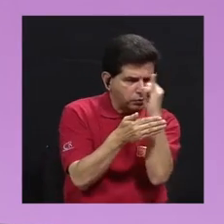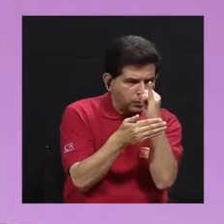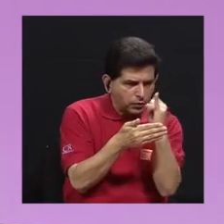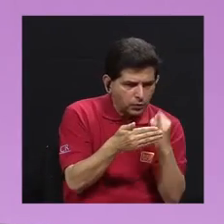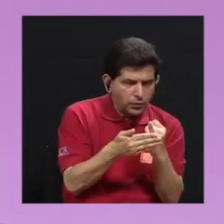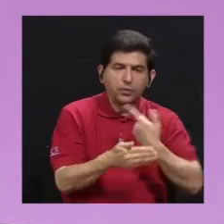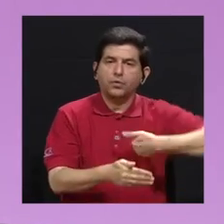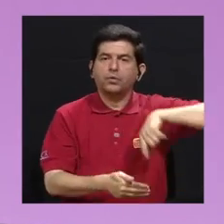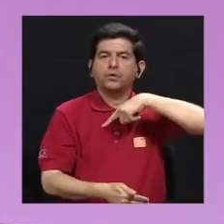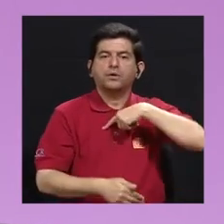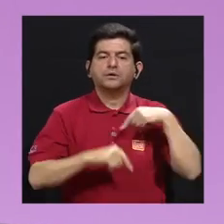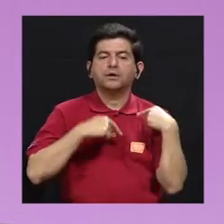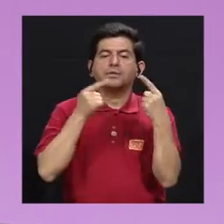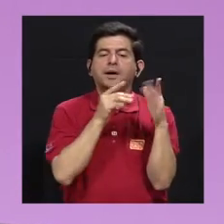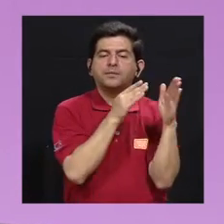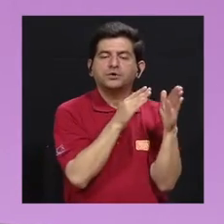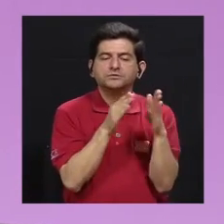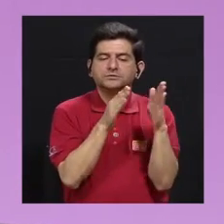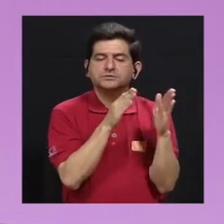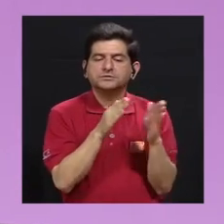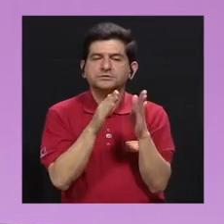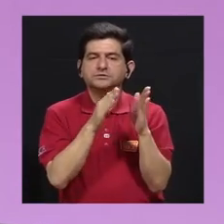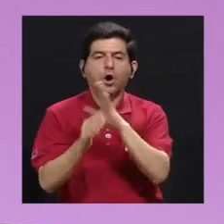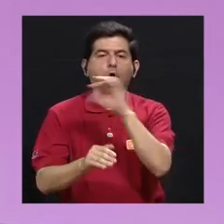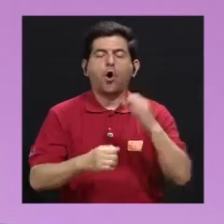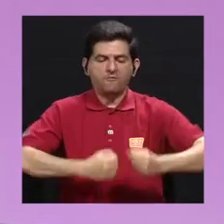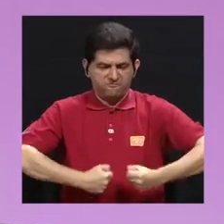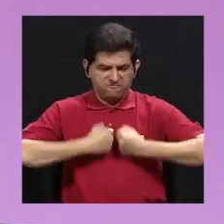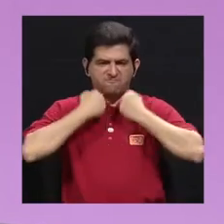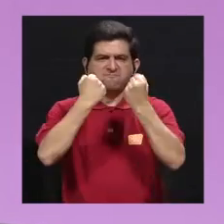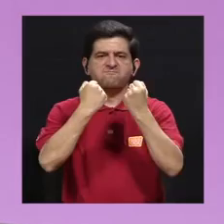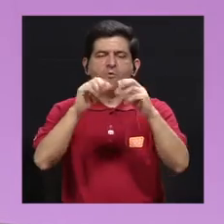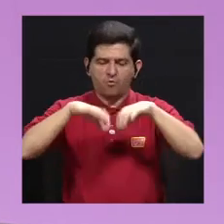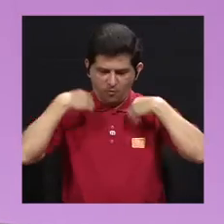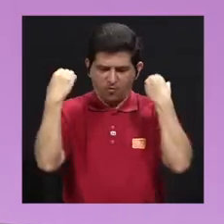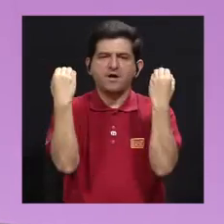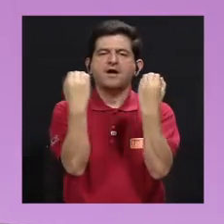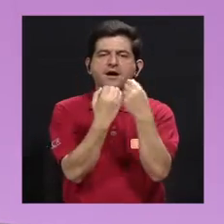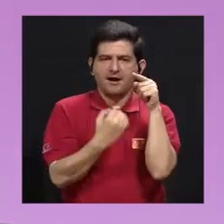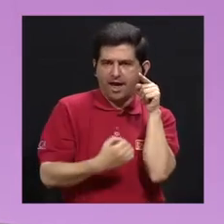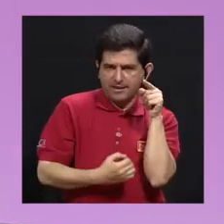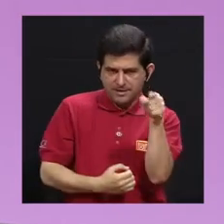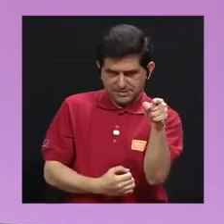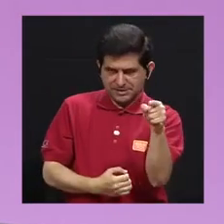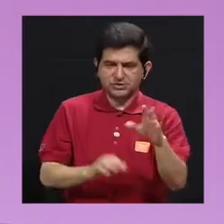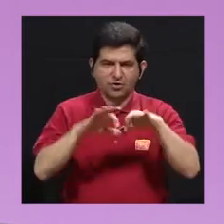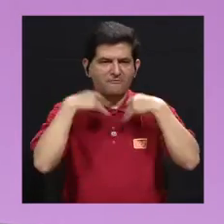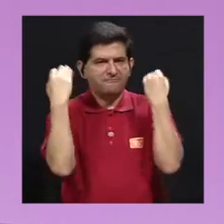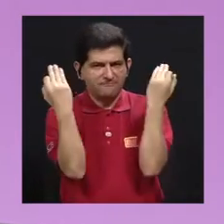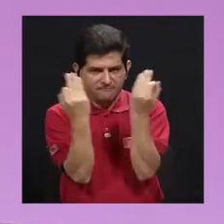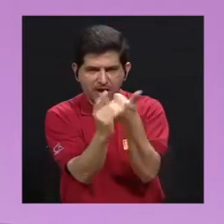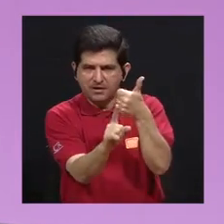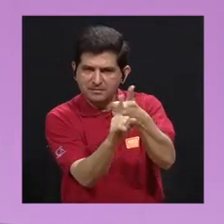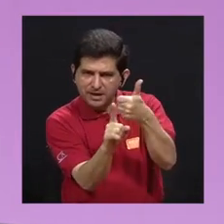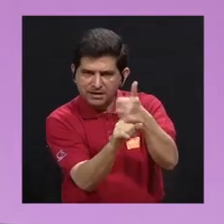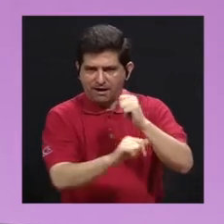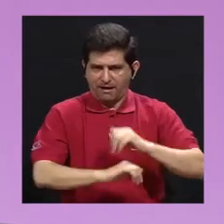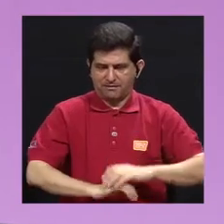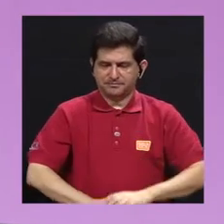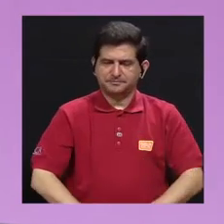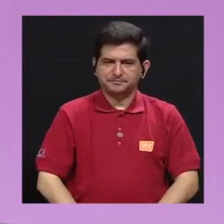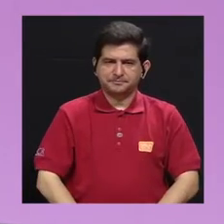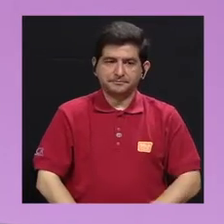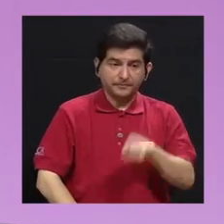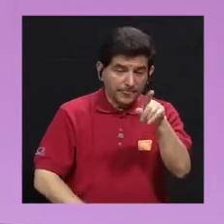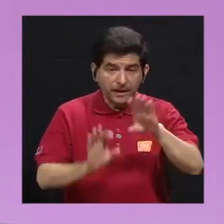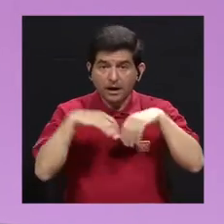diseña nosotros vamos preparando o fortaleciendo esa organización de las familias y